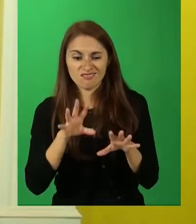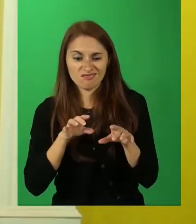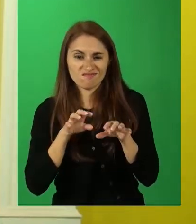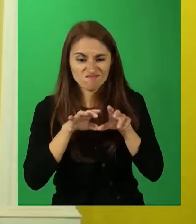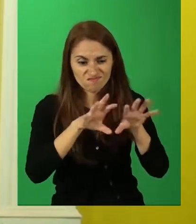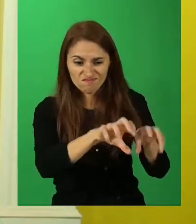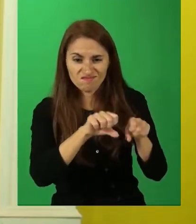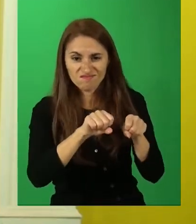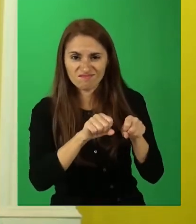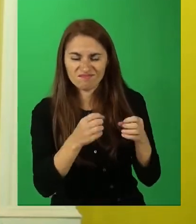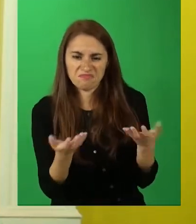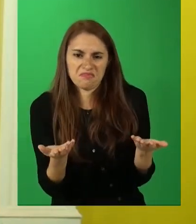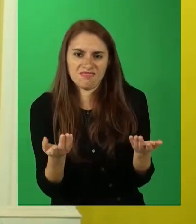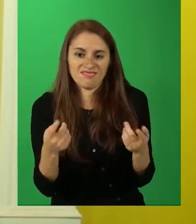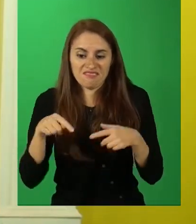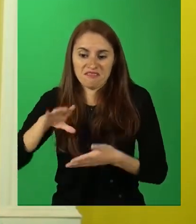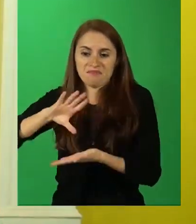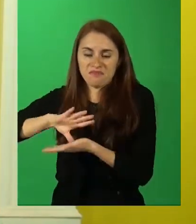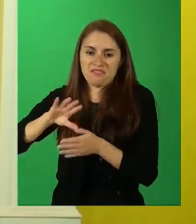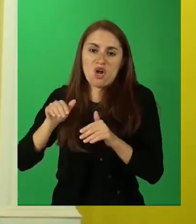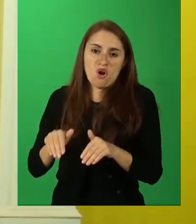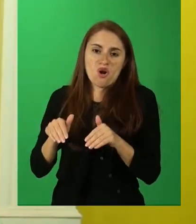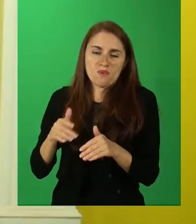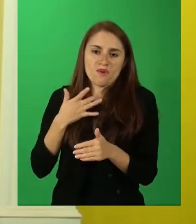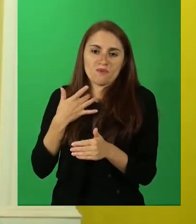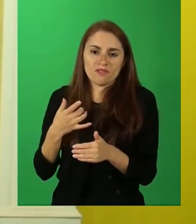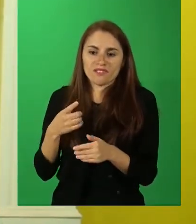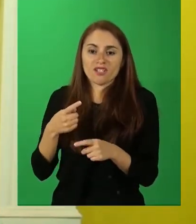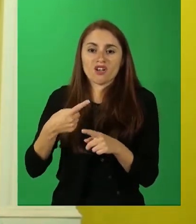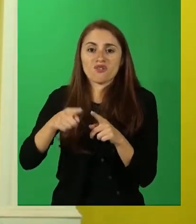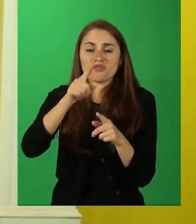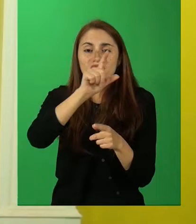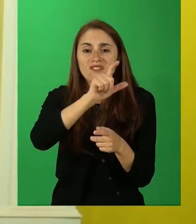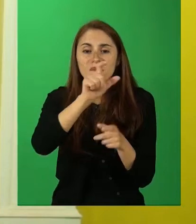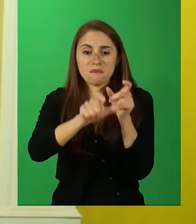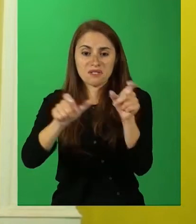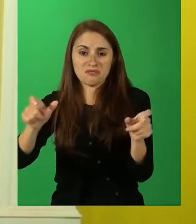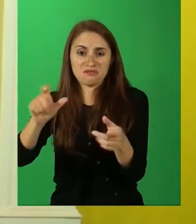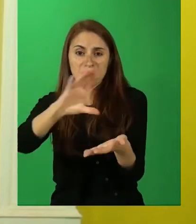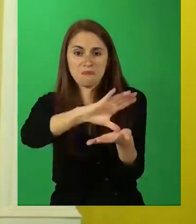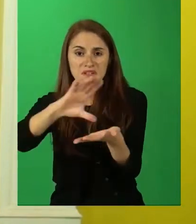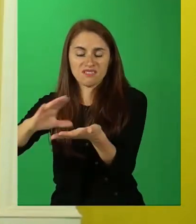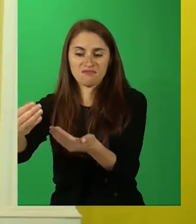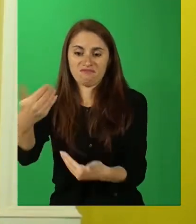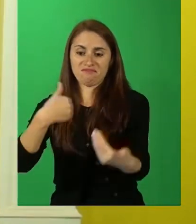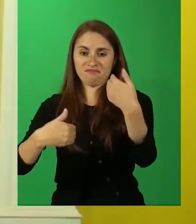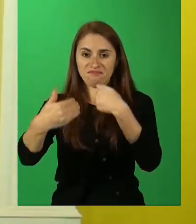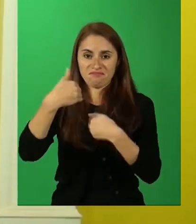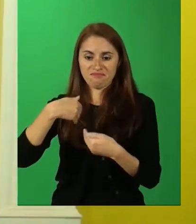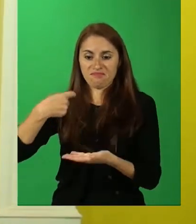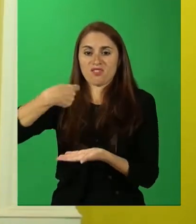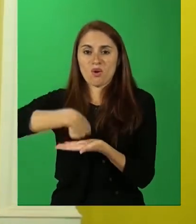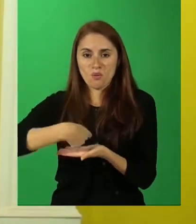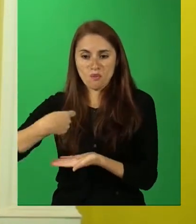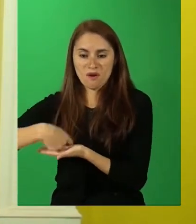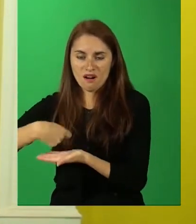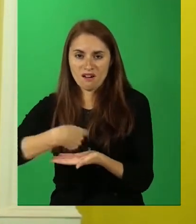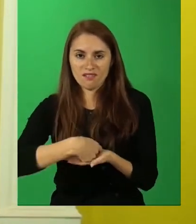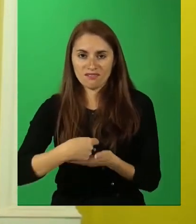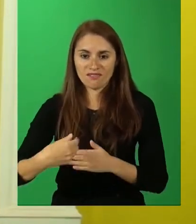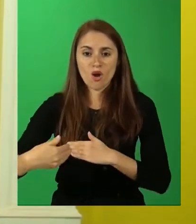Estaban cómodos en su país, toda la gente venía del resto del mundo a buscar cosas a sus